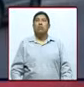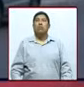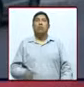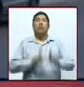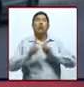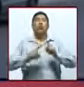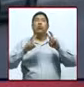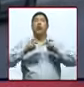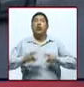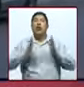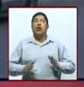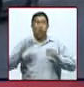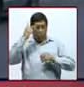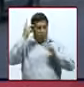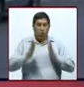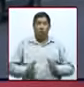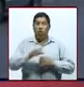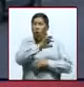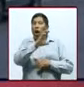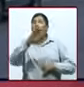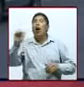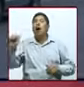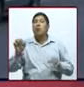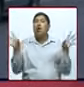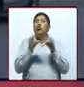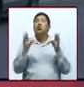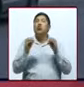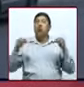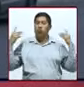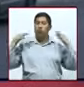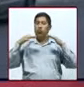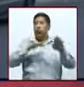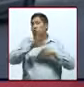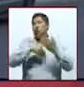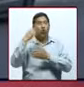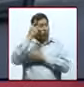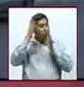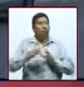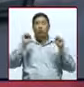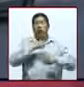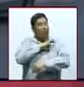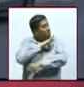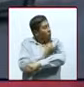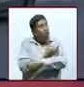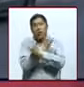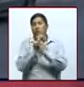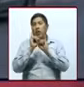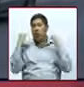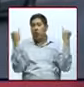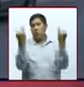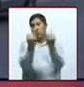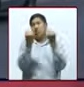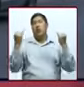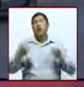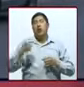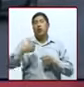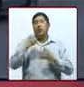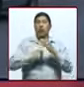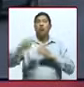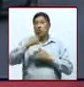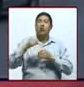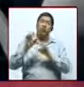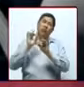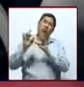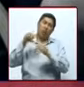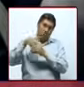Para algunos analistas políticos en Cochabamba, la reunión multipartidaria podría fortalecer la institucionalidad del Tribunal